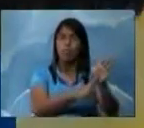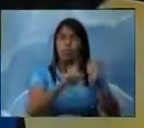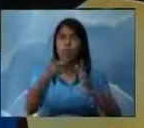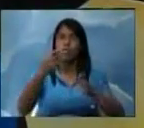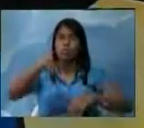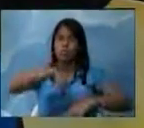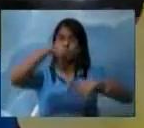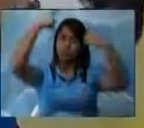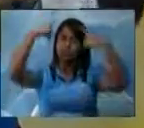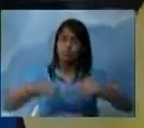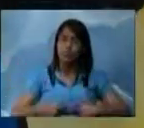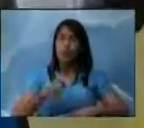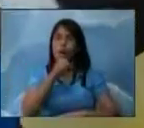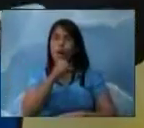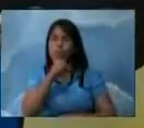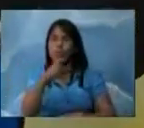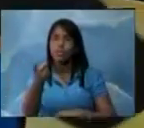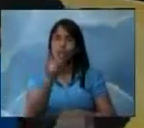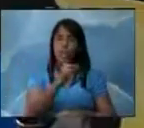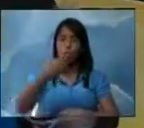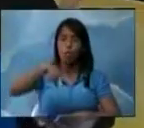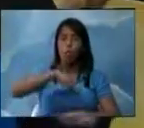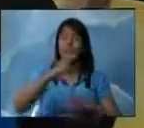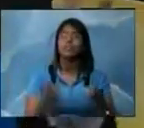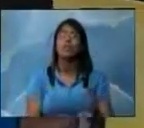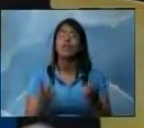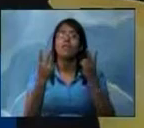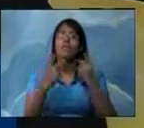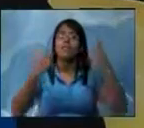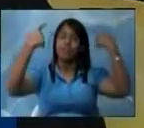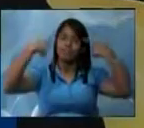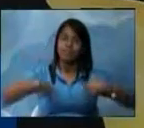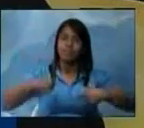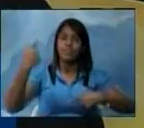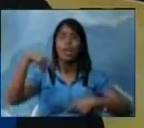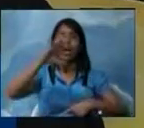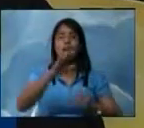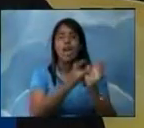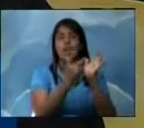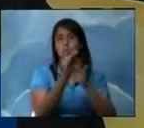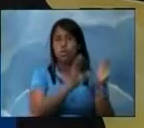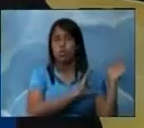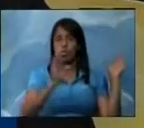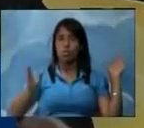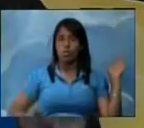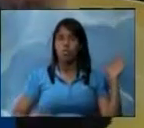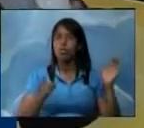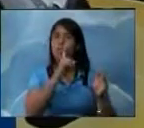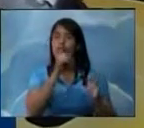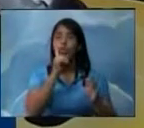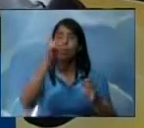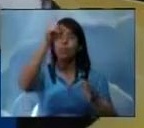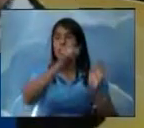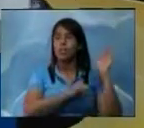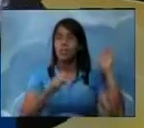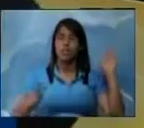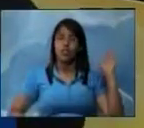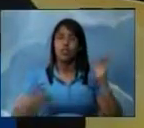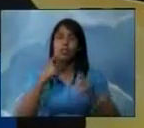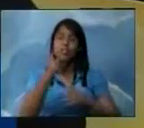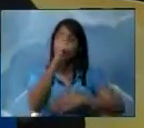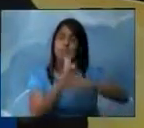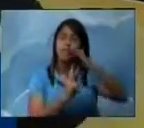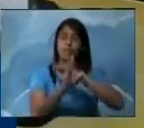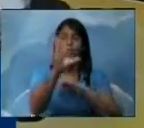hoy nosotros también los ancianos, que en nuestra vida existe Jesucristo, en el nombre del Señor. Y dice